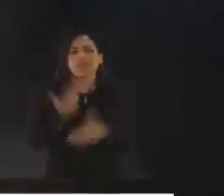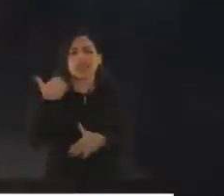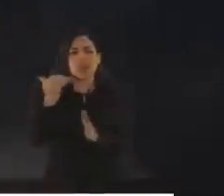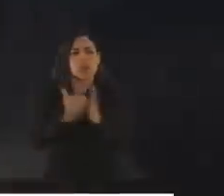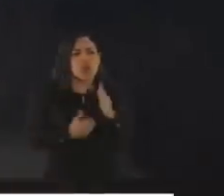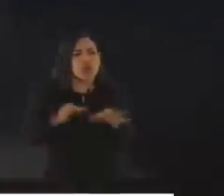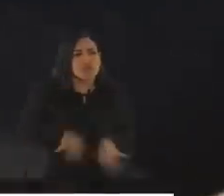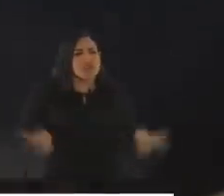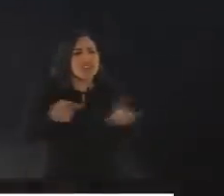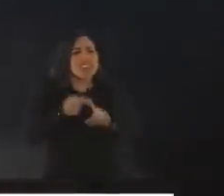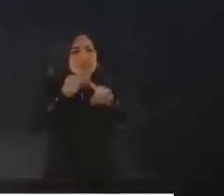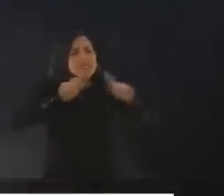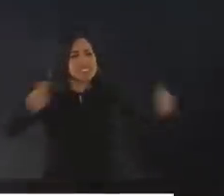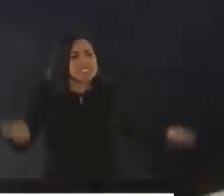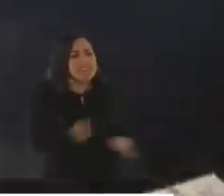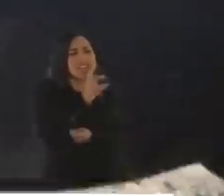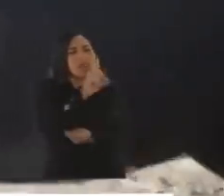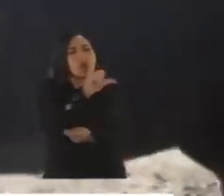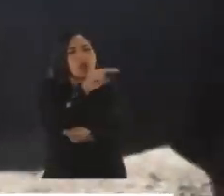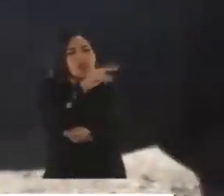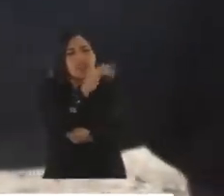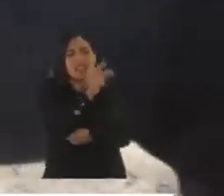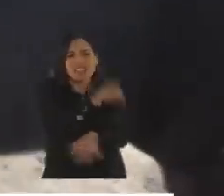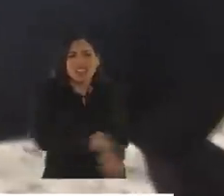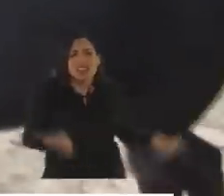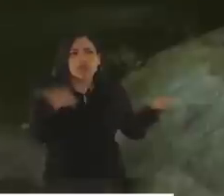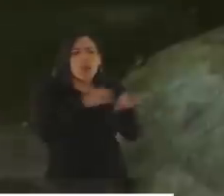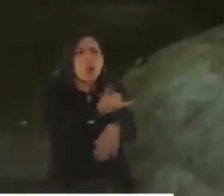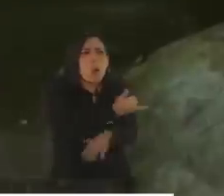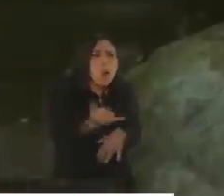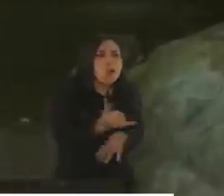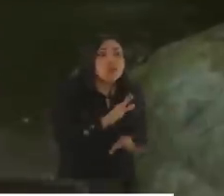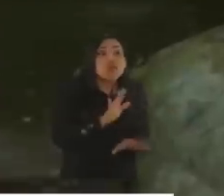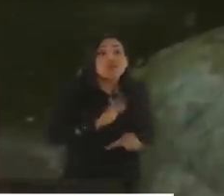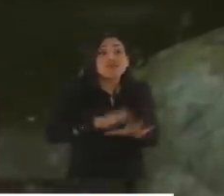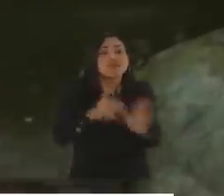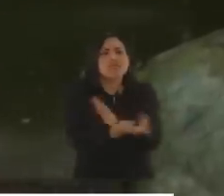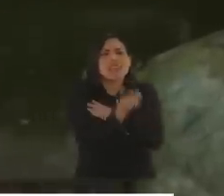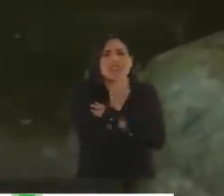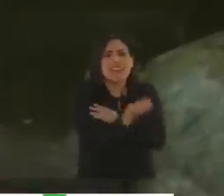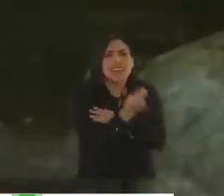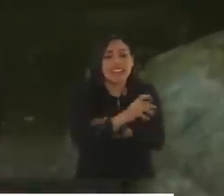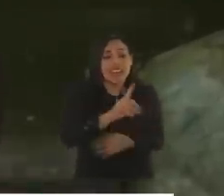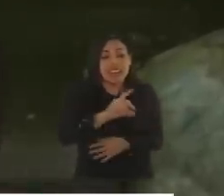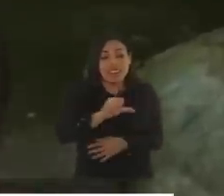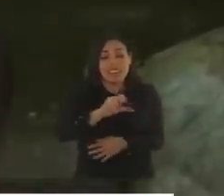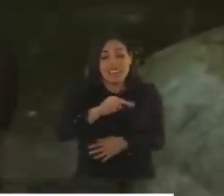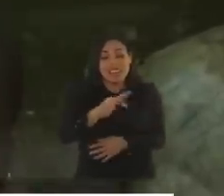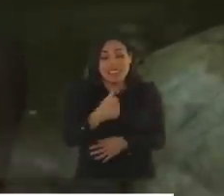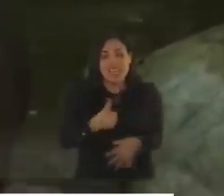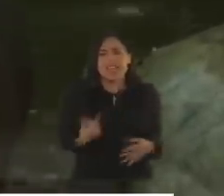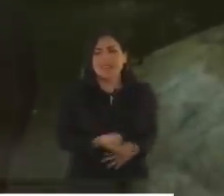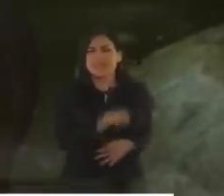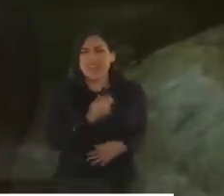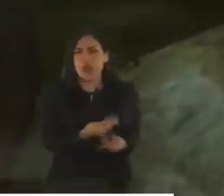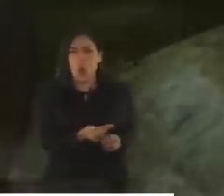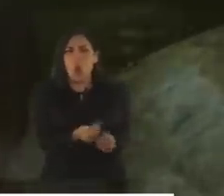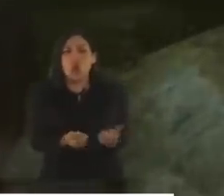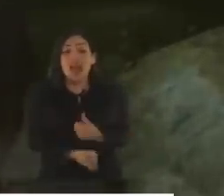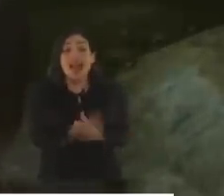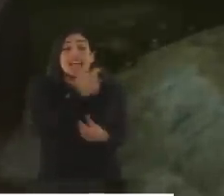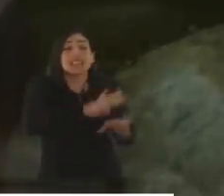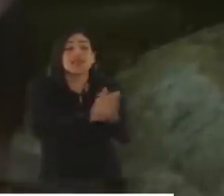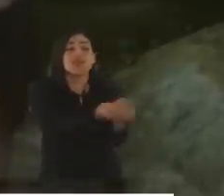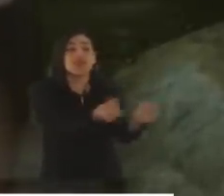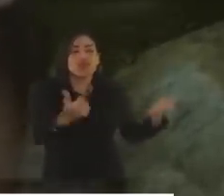bandera bautizado Salvemos las Dantas. Se encuentra catalogada como vulnerable y aquí en el bioparque vamos a trabajar